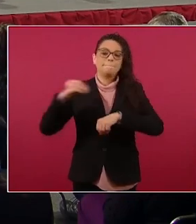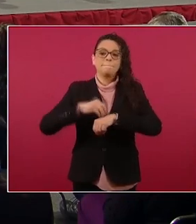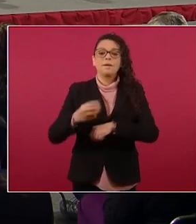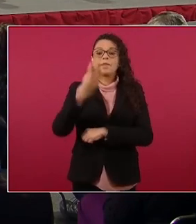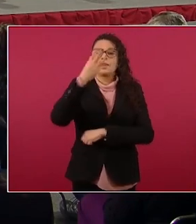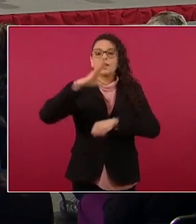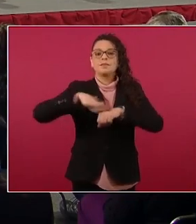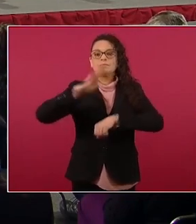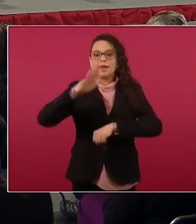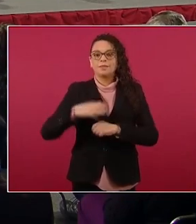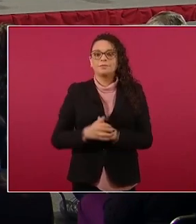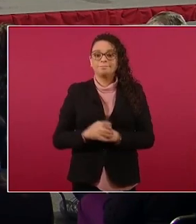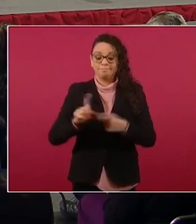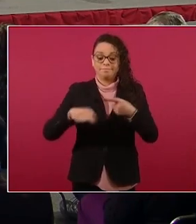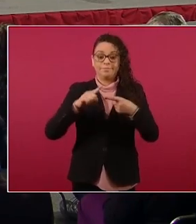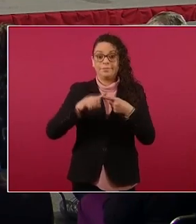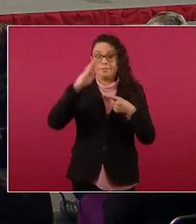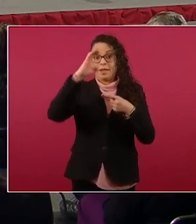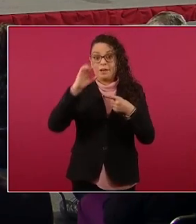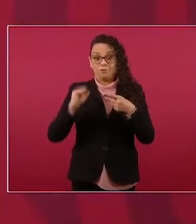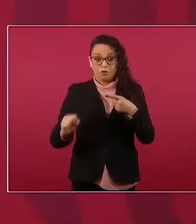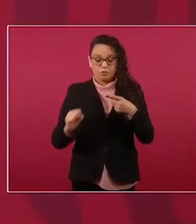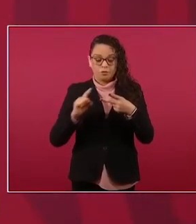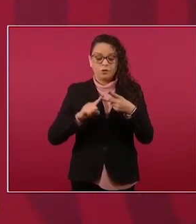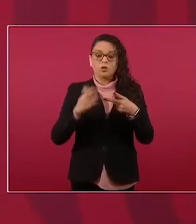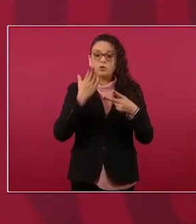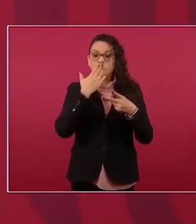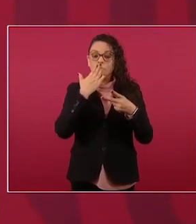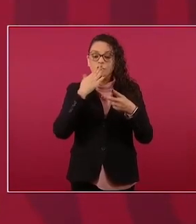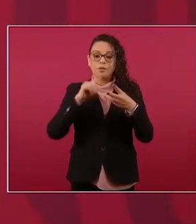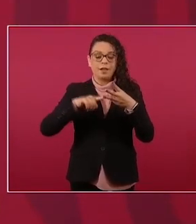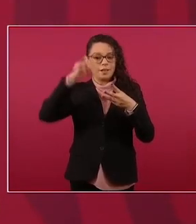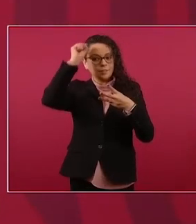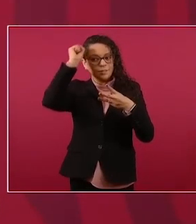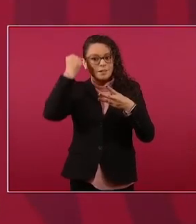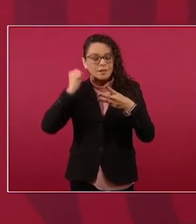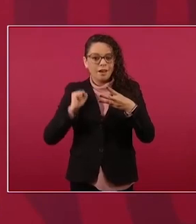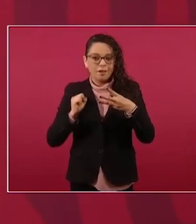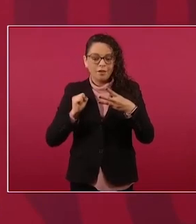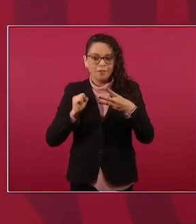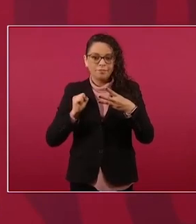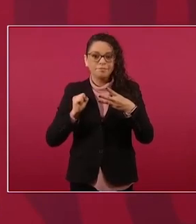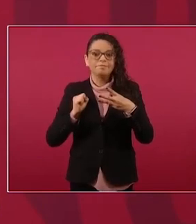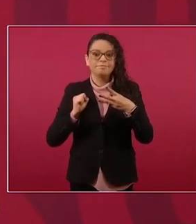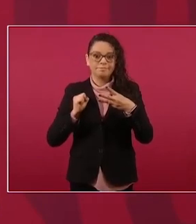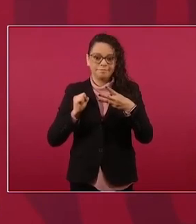Baja California Sur, Sonora y Sinaloa. Y queremos